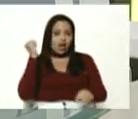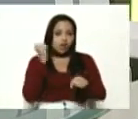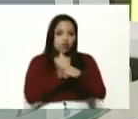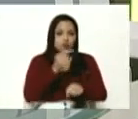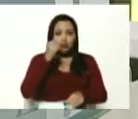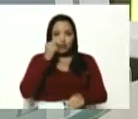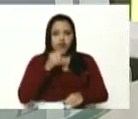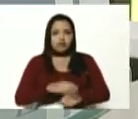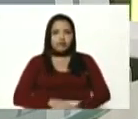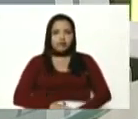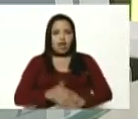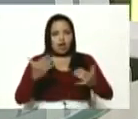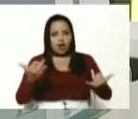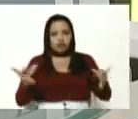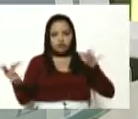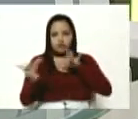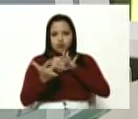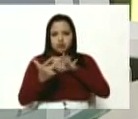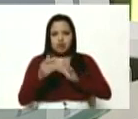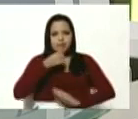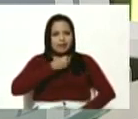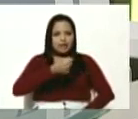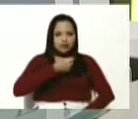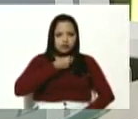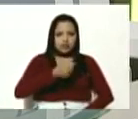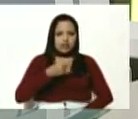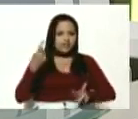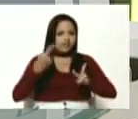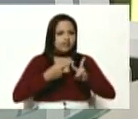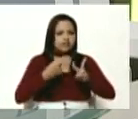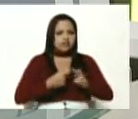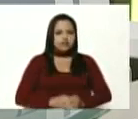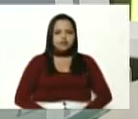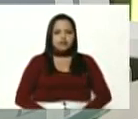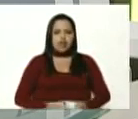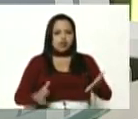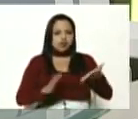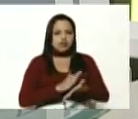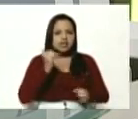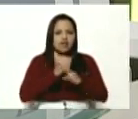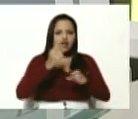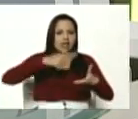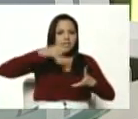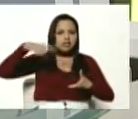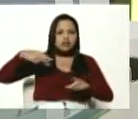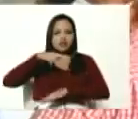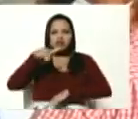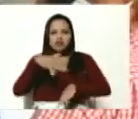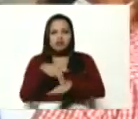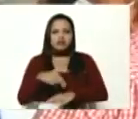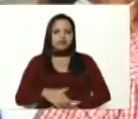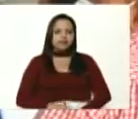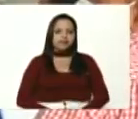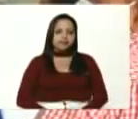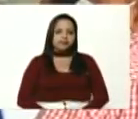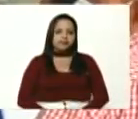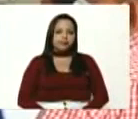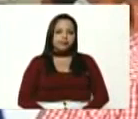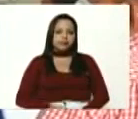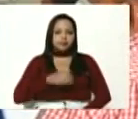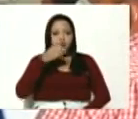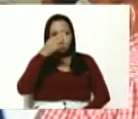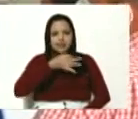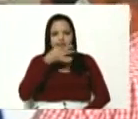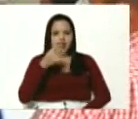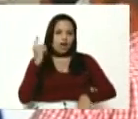por eso establecemos un contacto con esta compañera etnia ángel en materia eléctrica nacional buenas tardes a